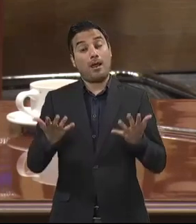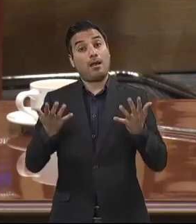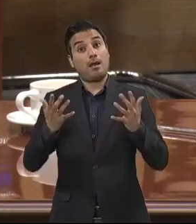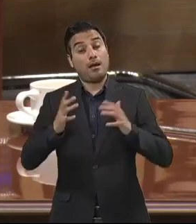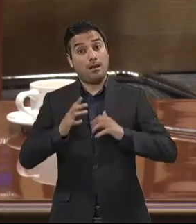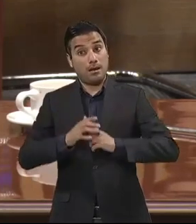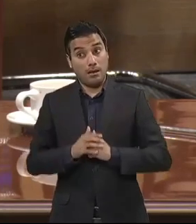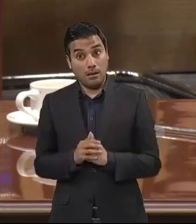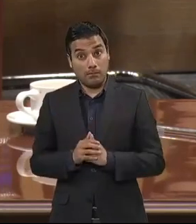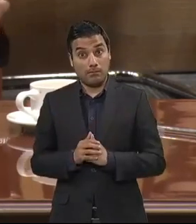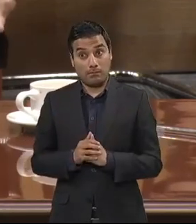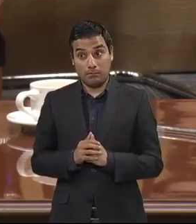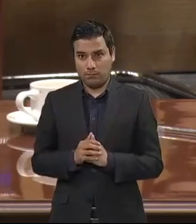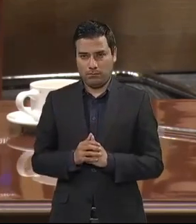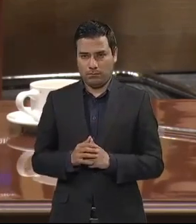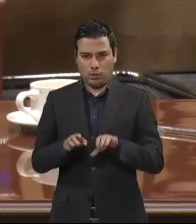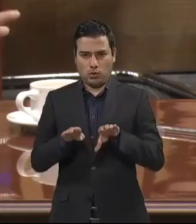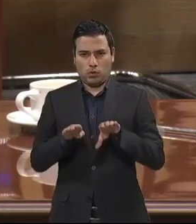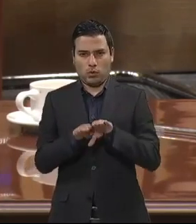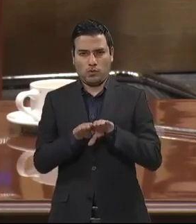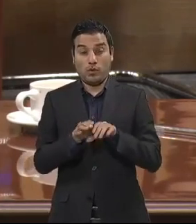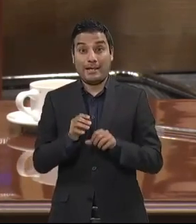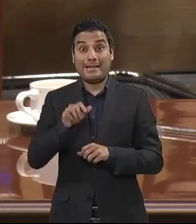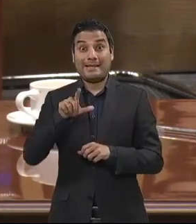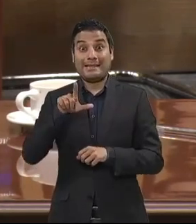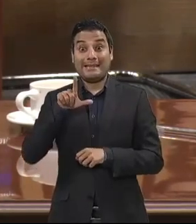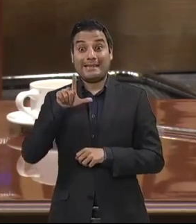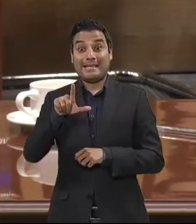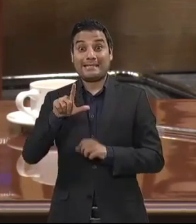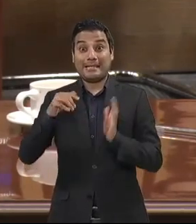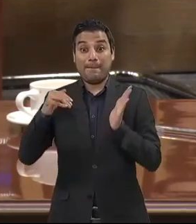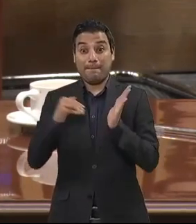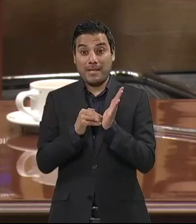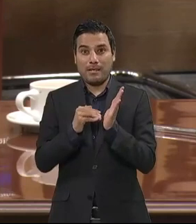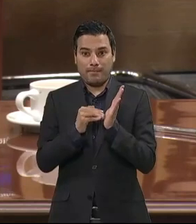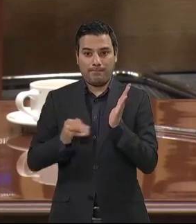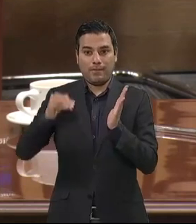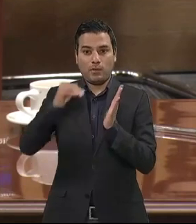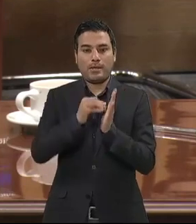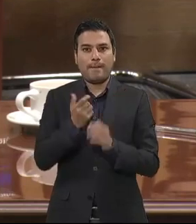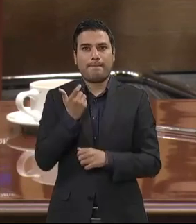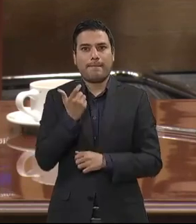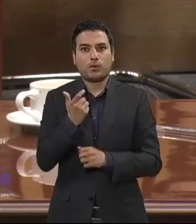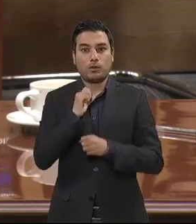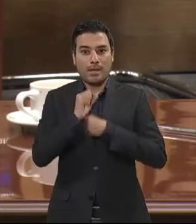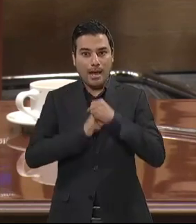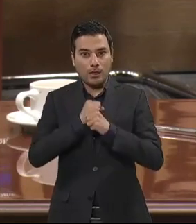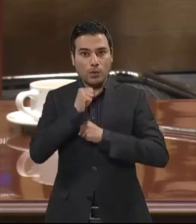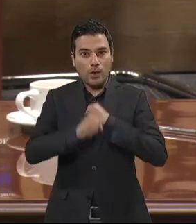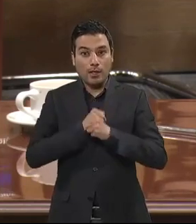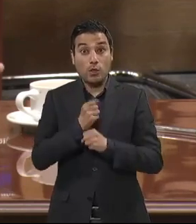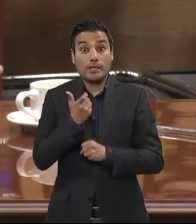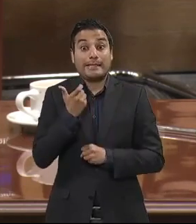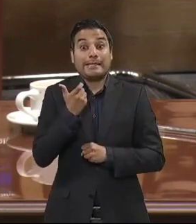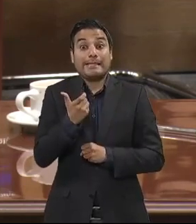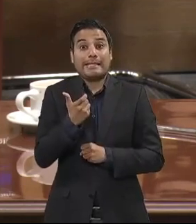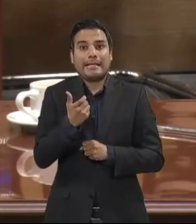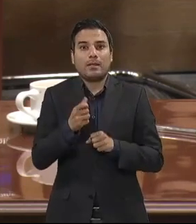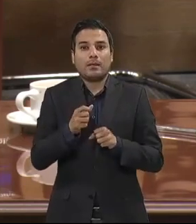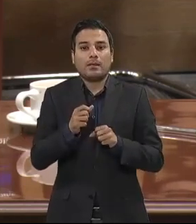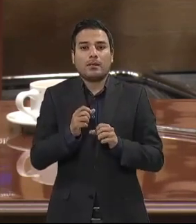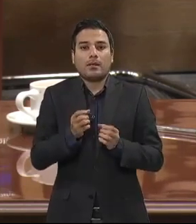¿cómo iban a soltar el botín de más de 17 mil millones de pesos al año? Pues claro que